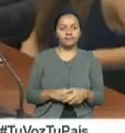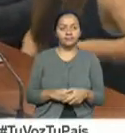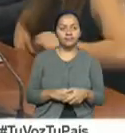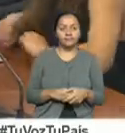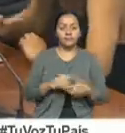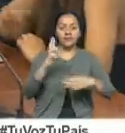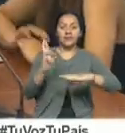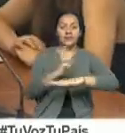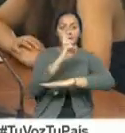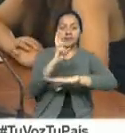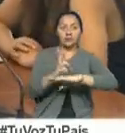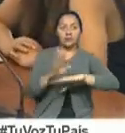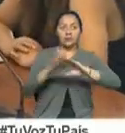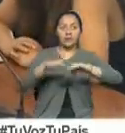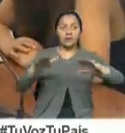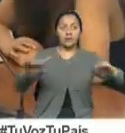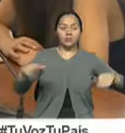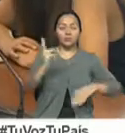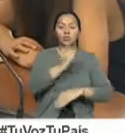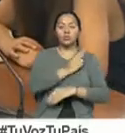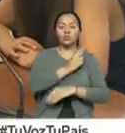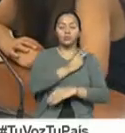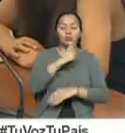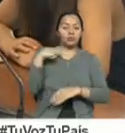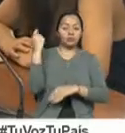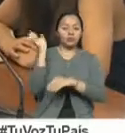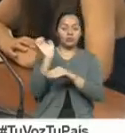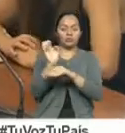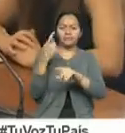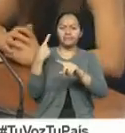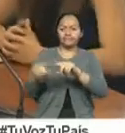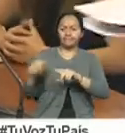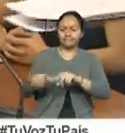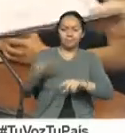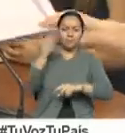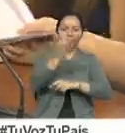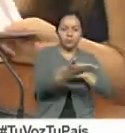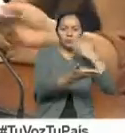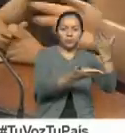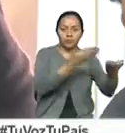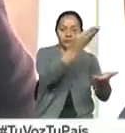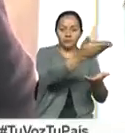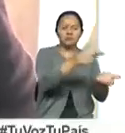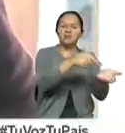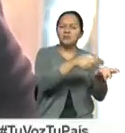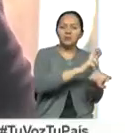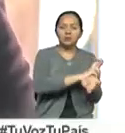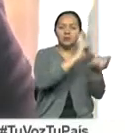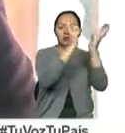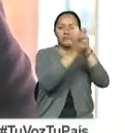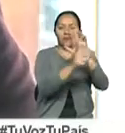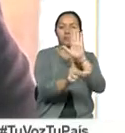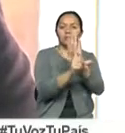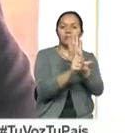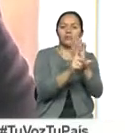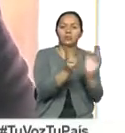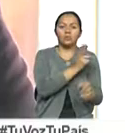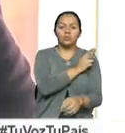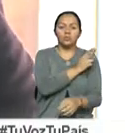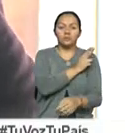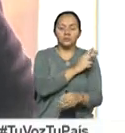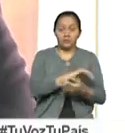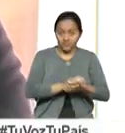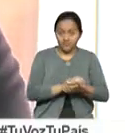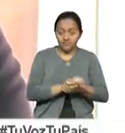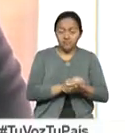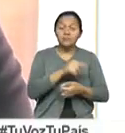Rectores y alumnos de universidades del país presentaron diversas propuestas en el marco de las reformas a la Ley Orgánica de Educación Superior, LOES.